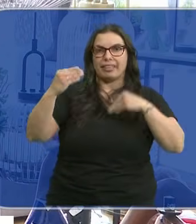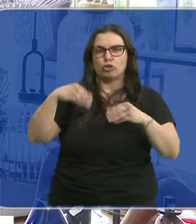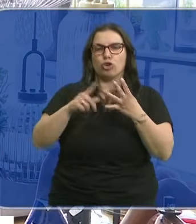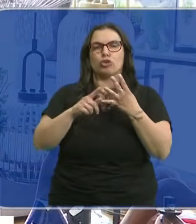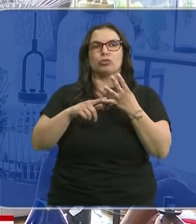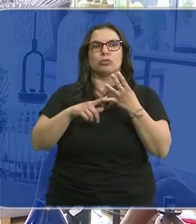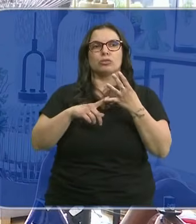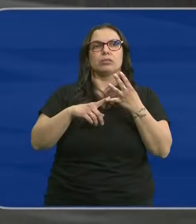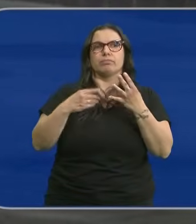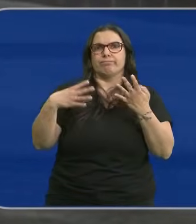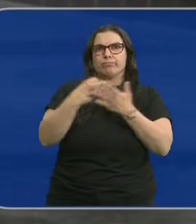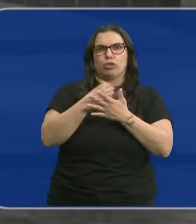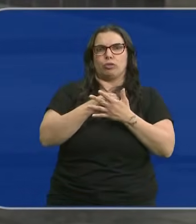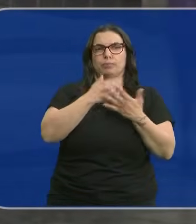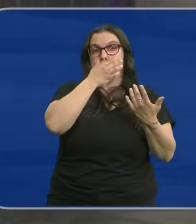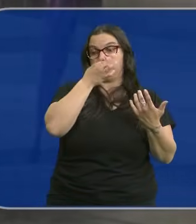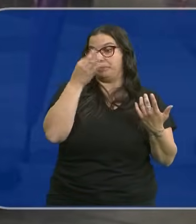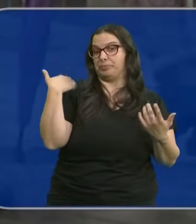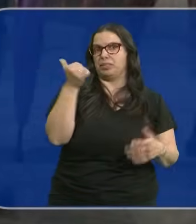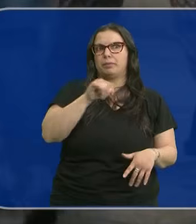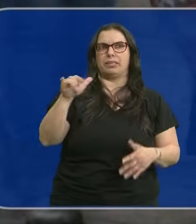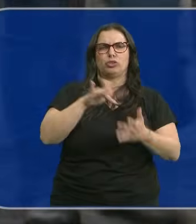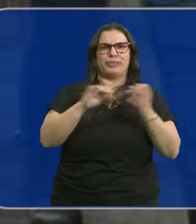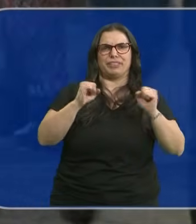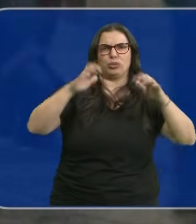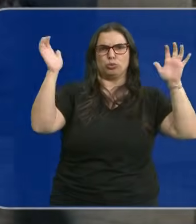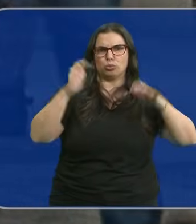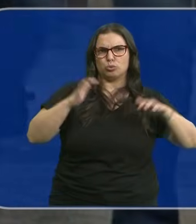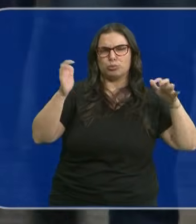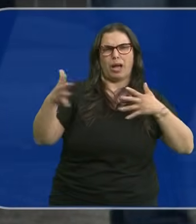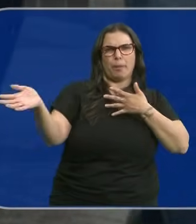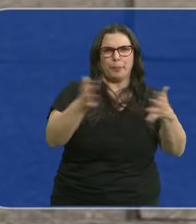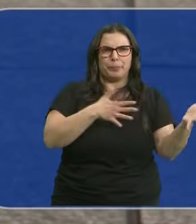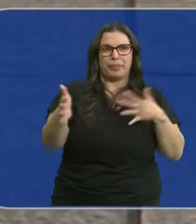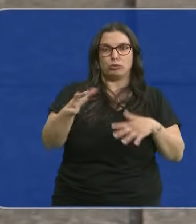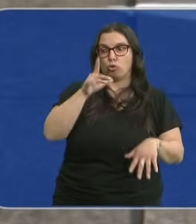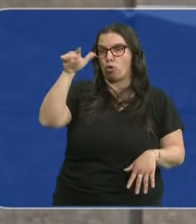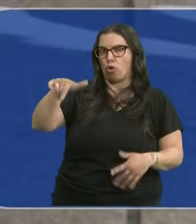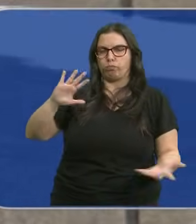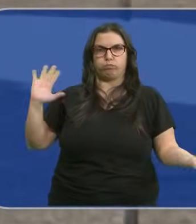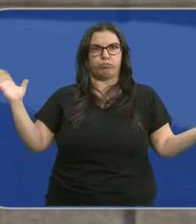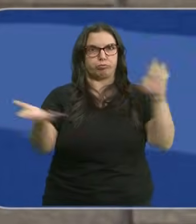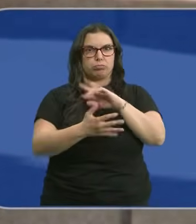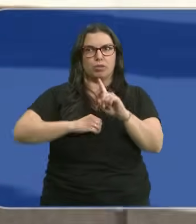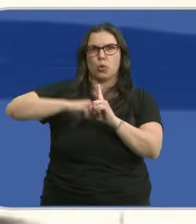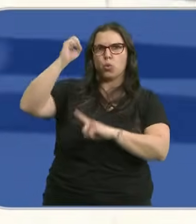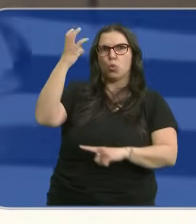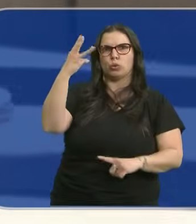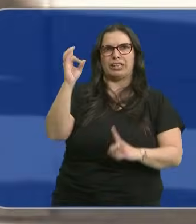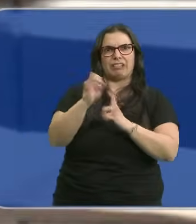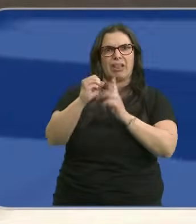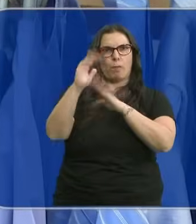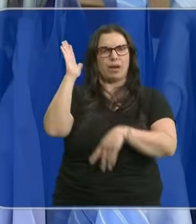imagínate tú, que se estaba retrasando. Hace apenas una semana teníamos frío, lluvia y viento y hoy los termómetros superan los